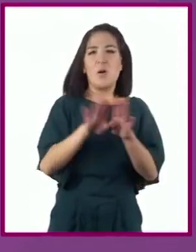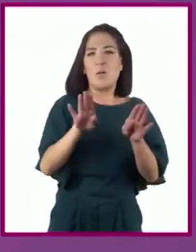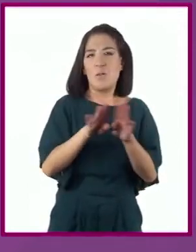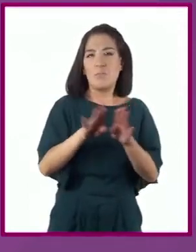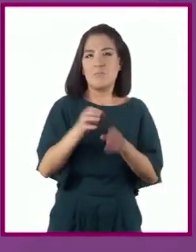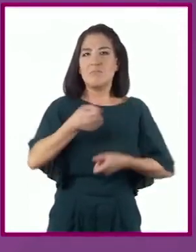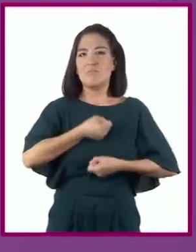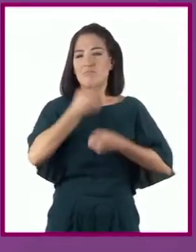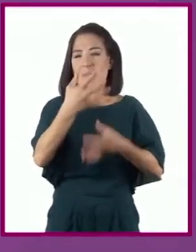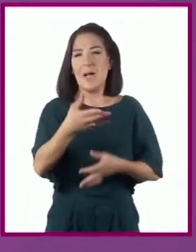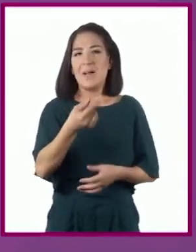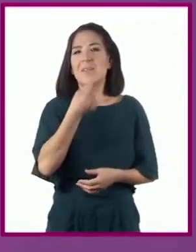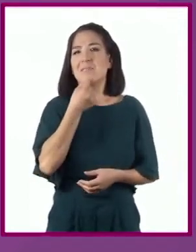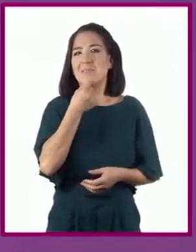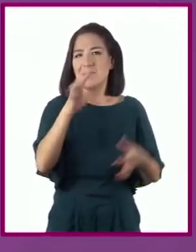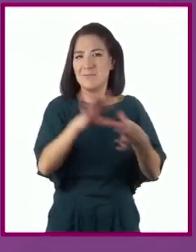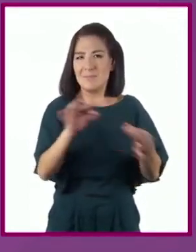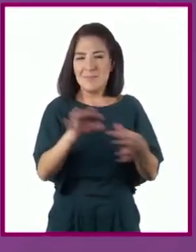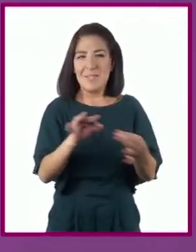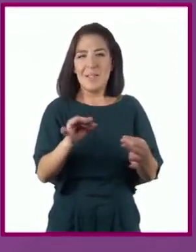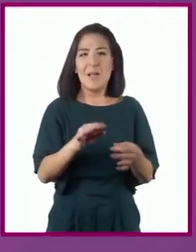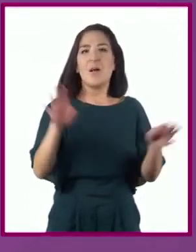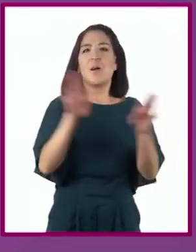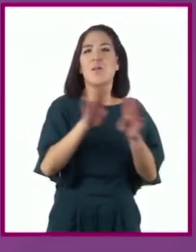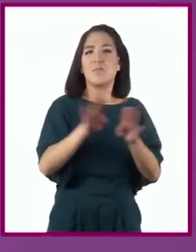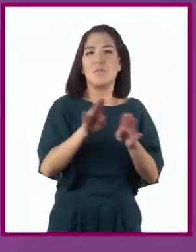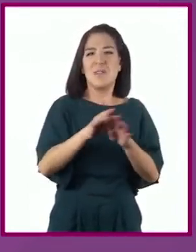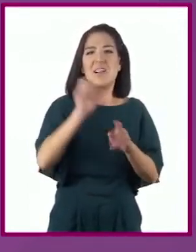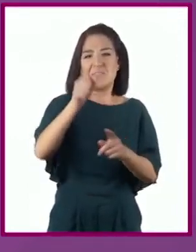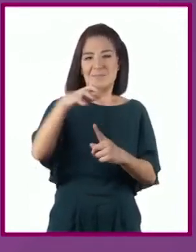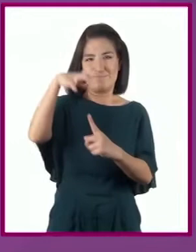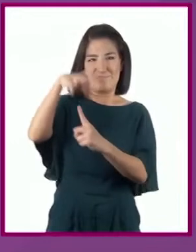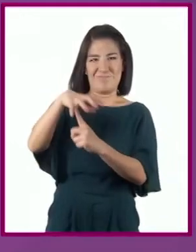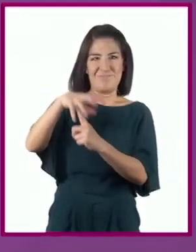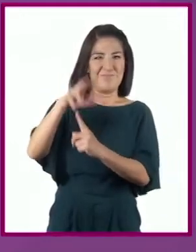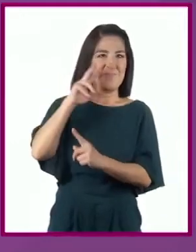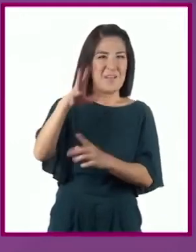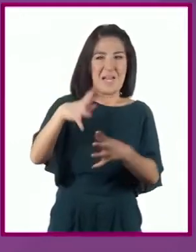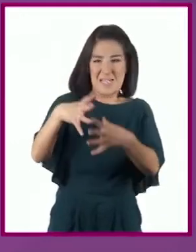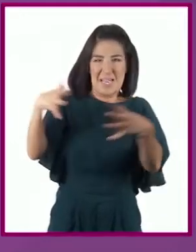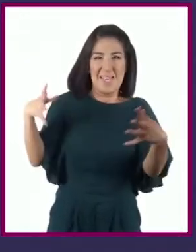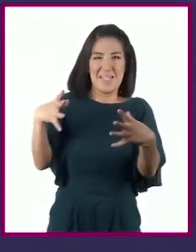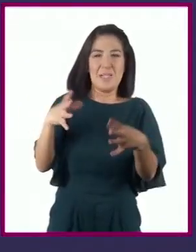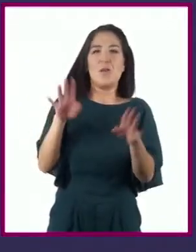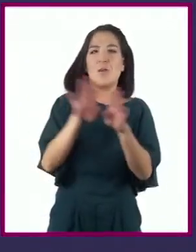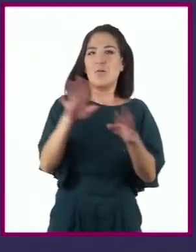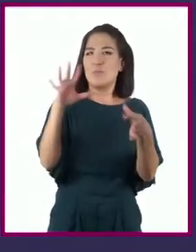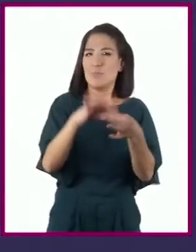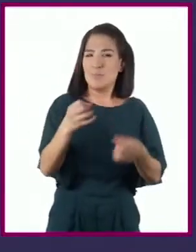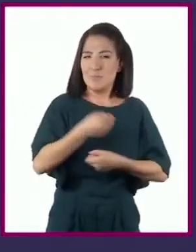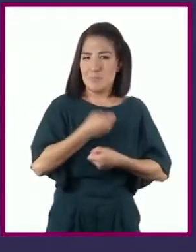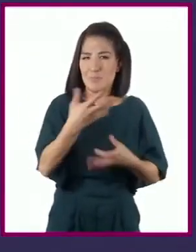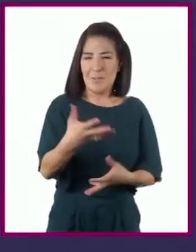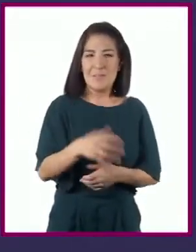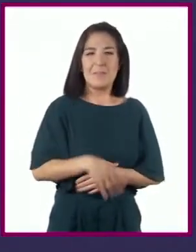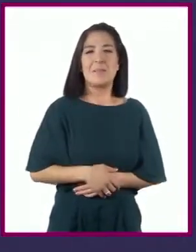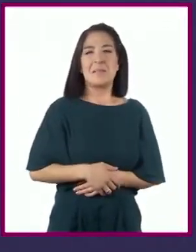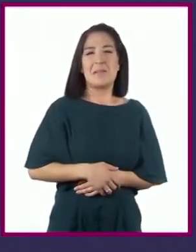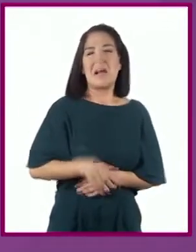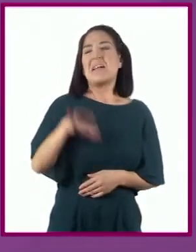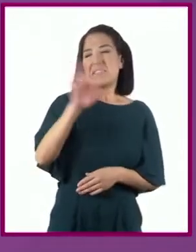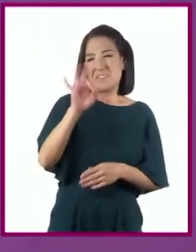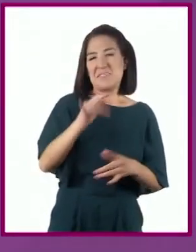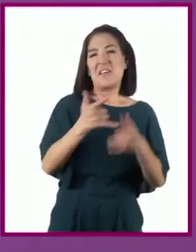niño? ¿Cómo podría ser contada por el hongo gigante? Serían historias muy